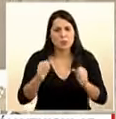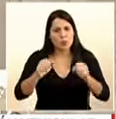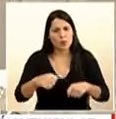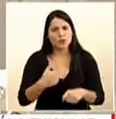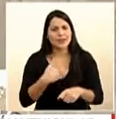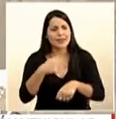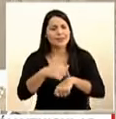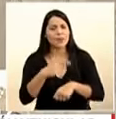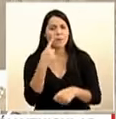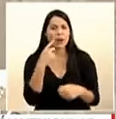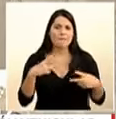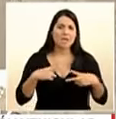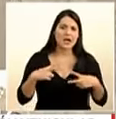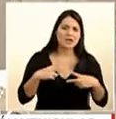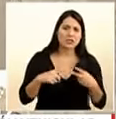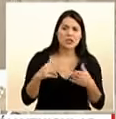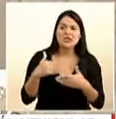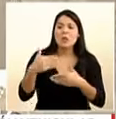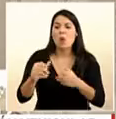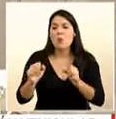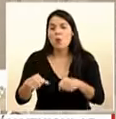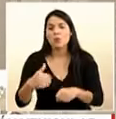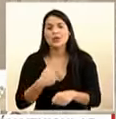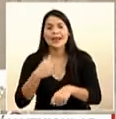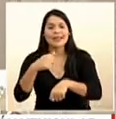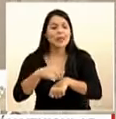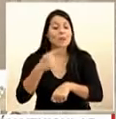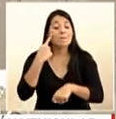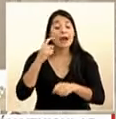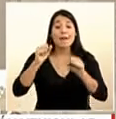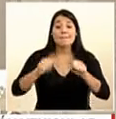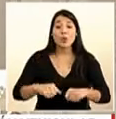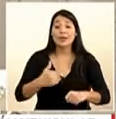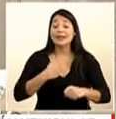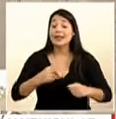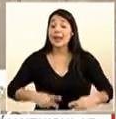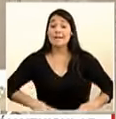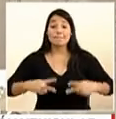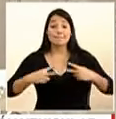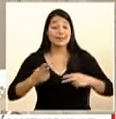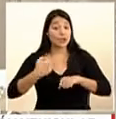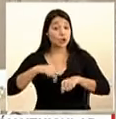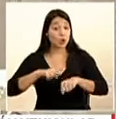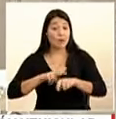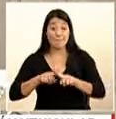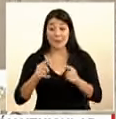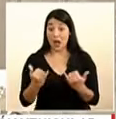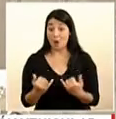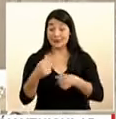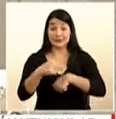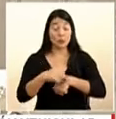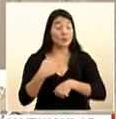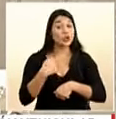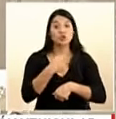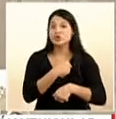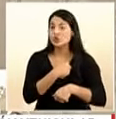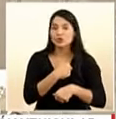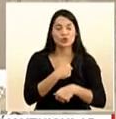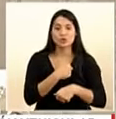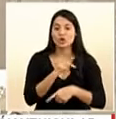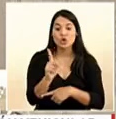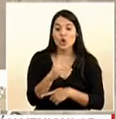tendremos tiempo para retomar la vida normal pero no tenemos tiempo en este momento para atender ni recursos